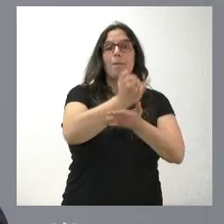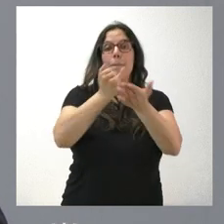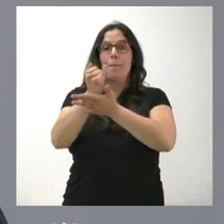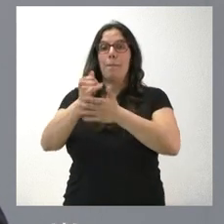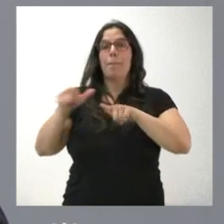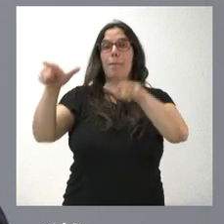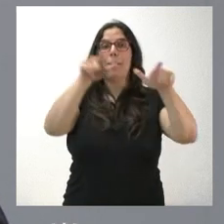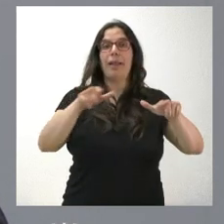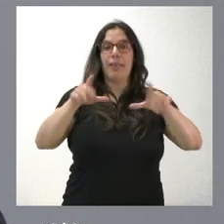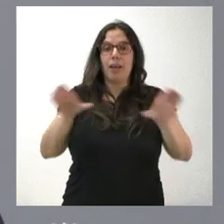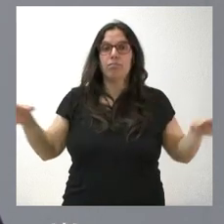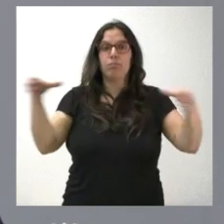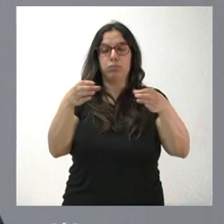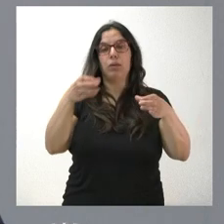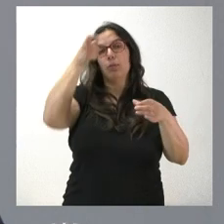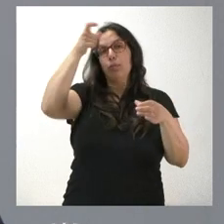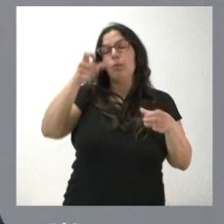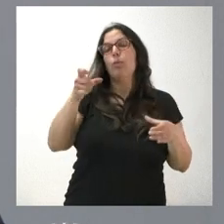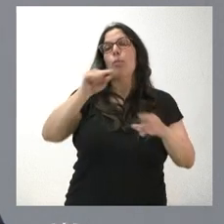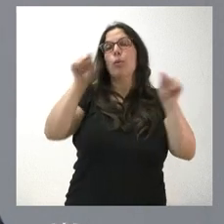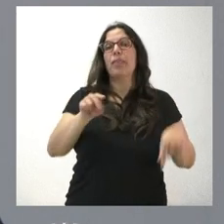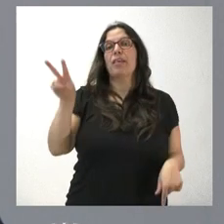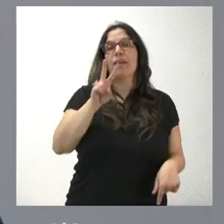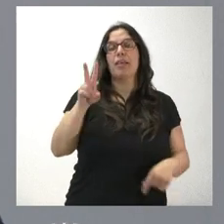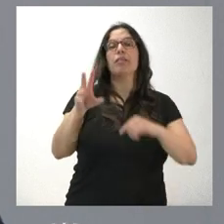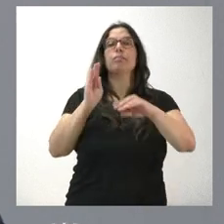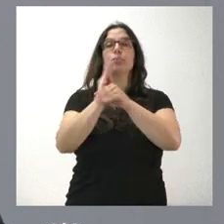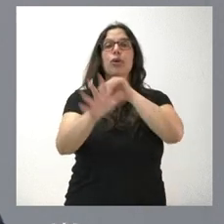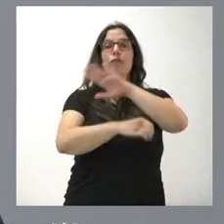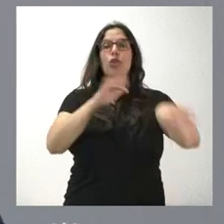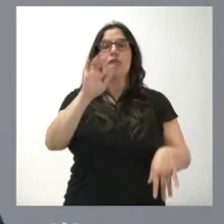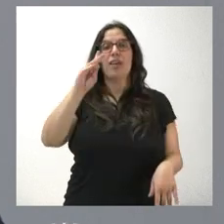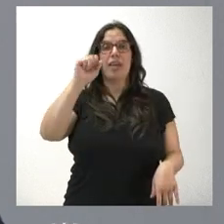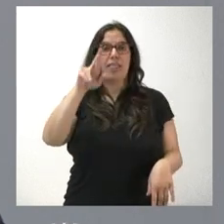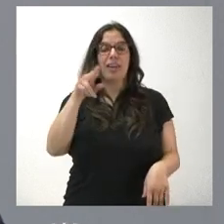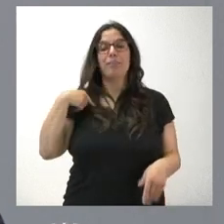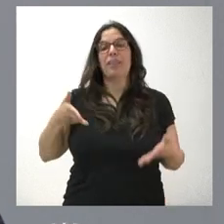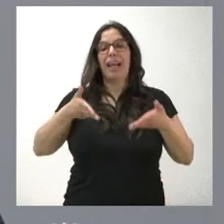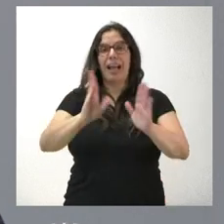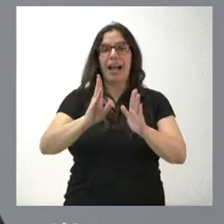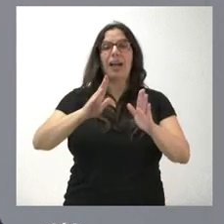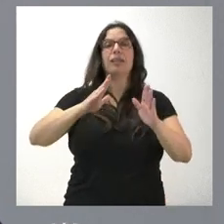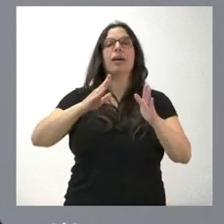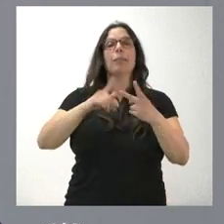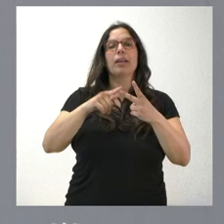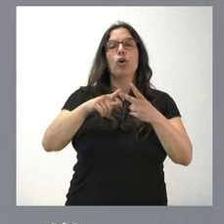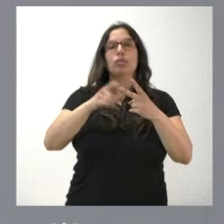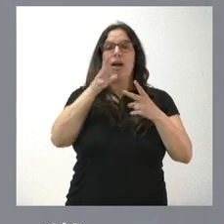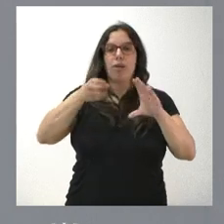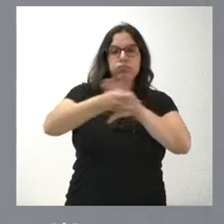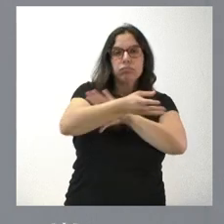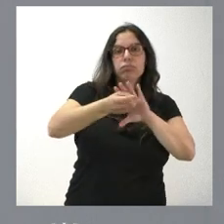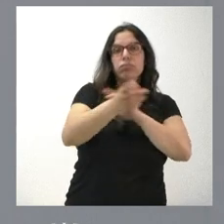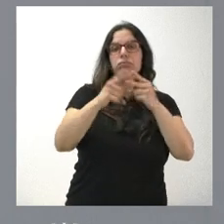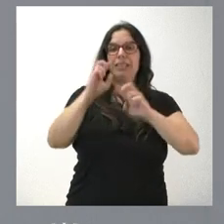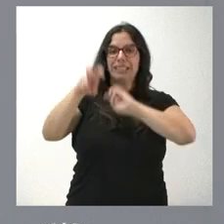en Valladolid. Se financian con fondos FEADER y son mejoras en la red de caminos, desagües, señalizaciones y obras de